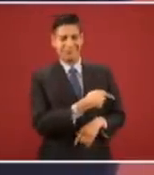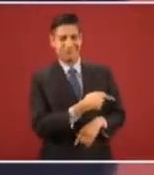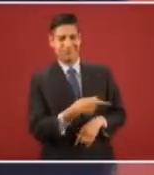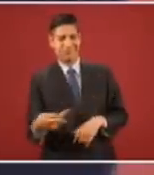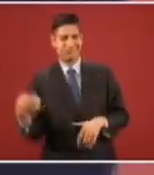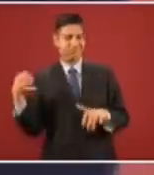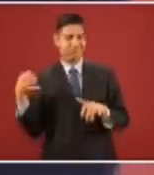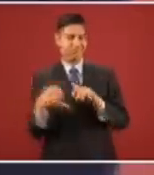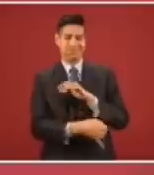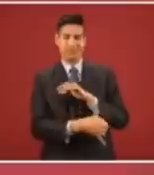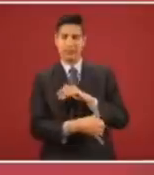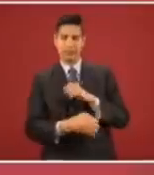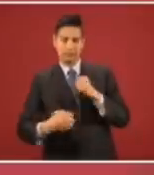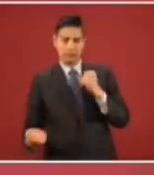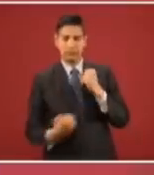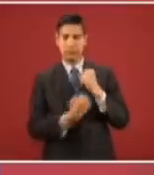sea